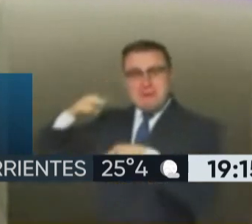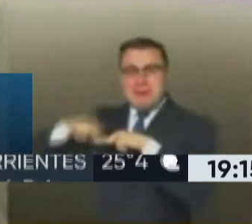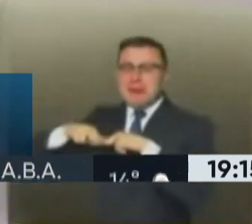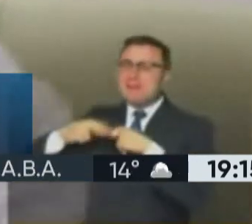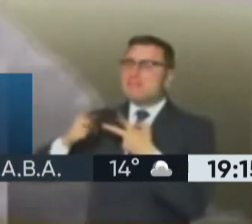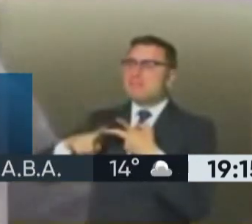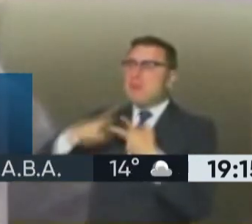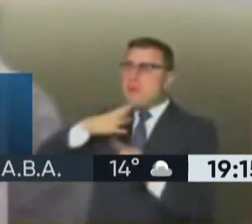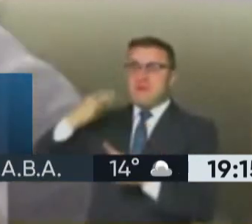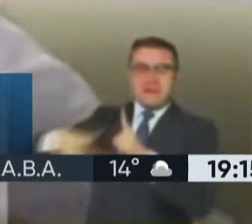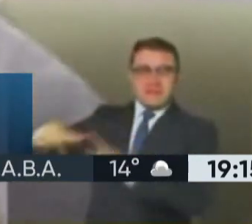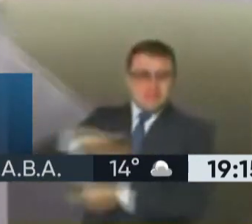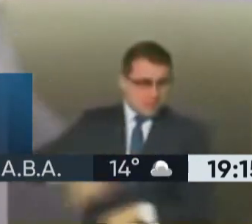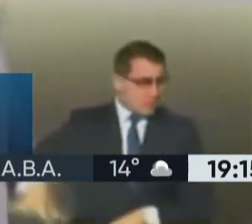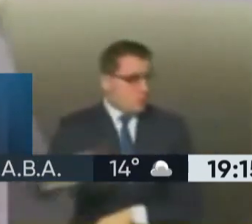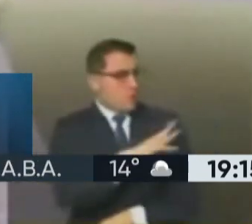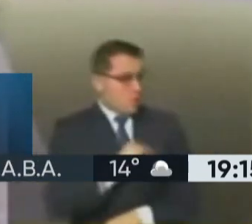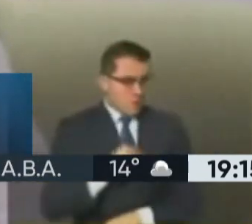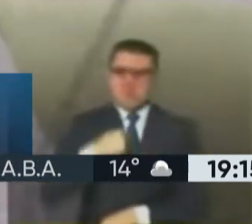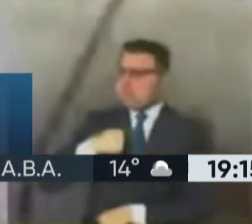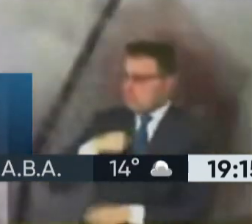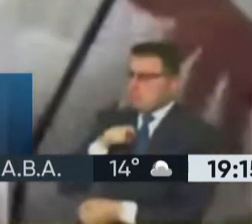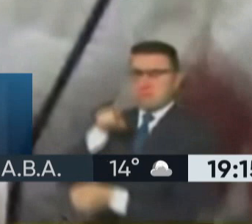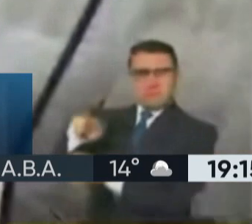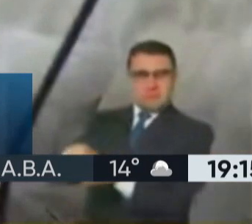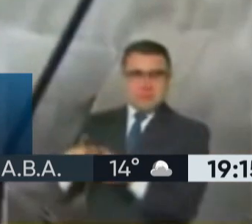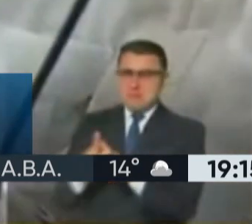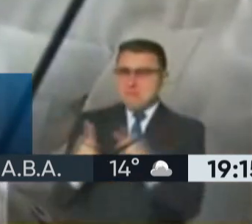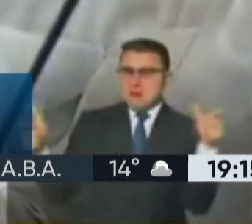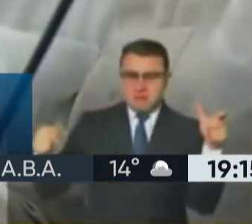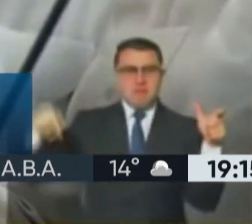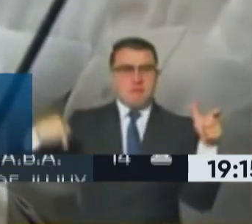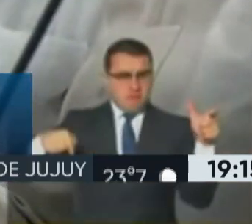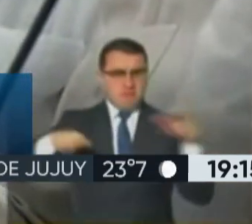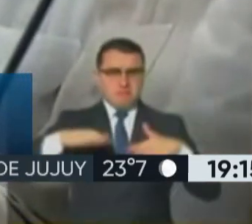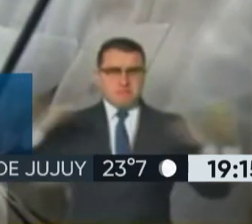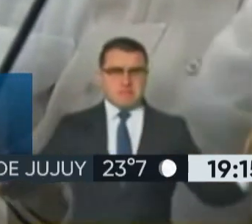de la que hicimos parte todos, la mayoría aquí en esta mesa,